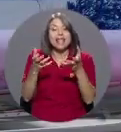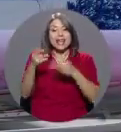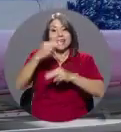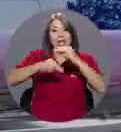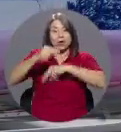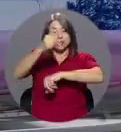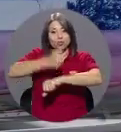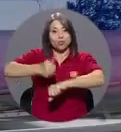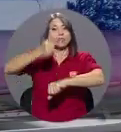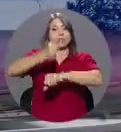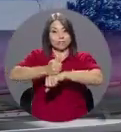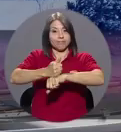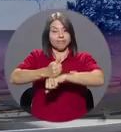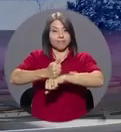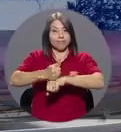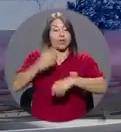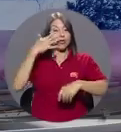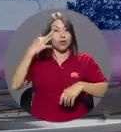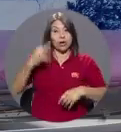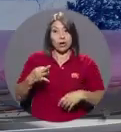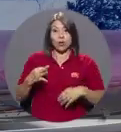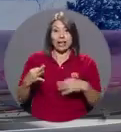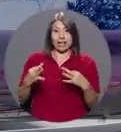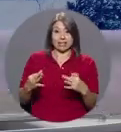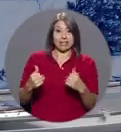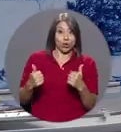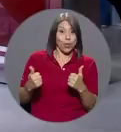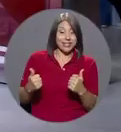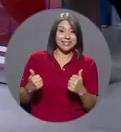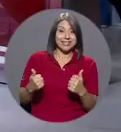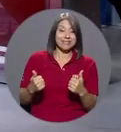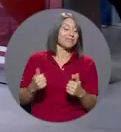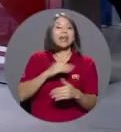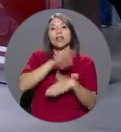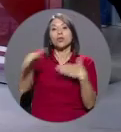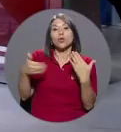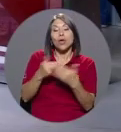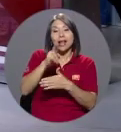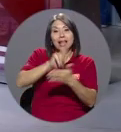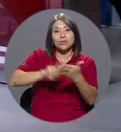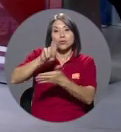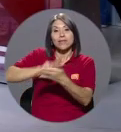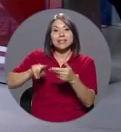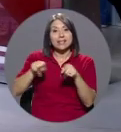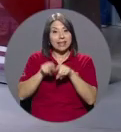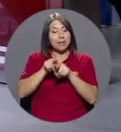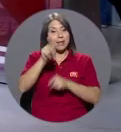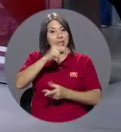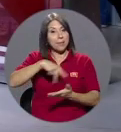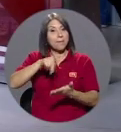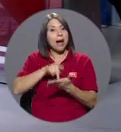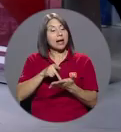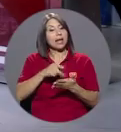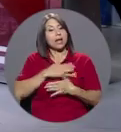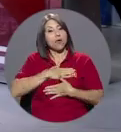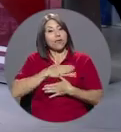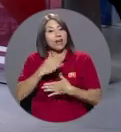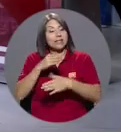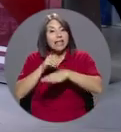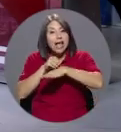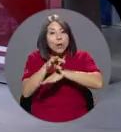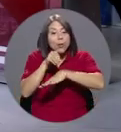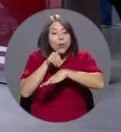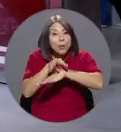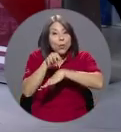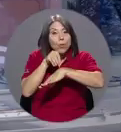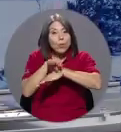quieren emprender. Entonces yo creo que en todas, ¿verdad?, en las universidades y también en el parque se ofrece ese